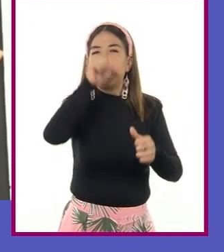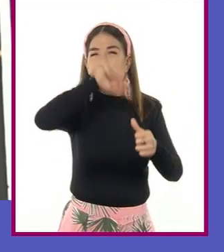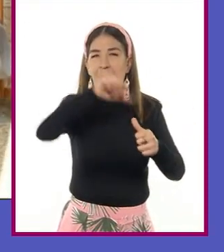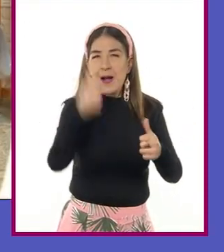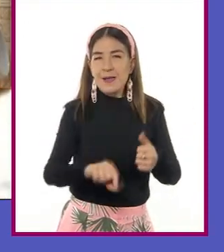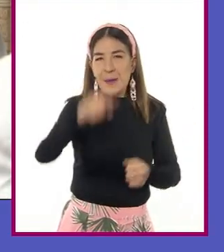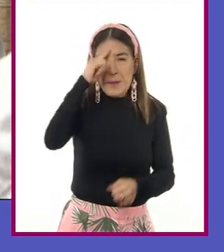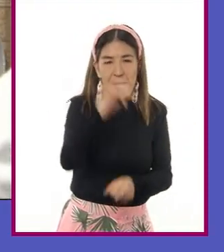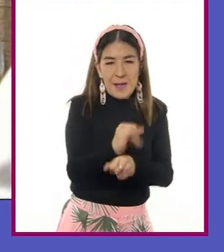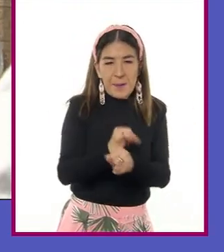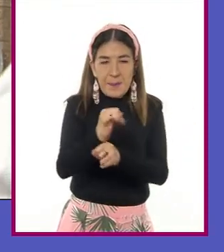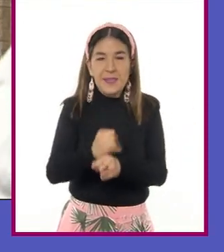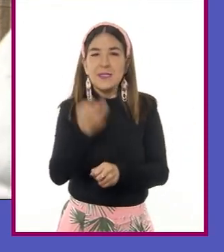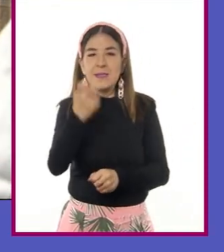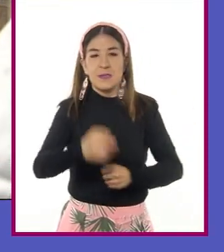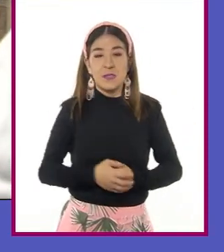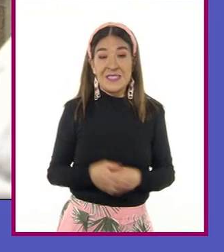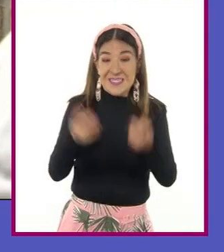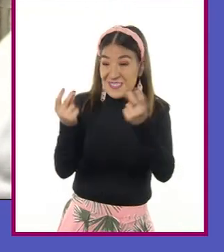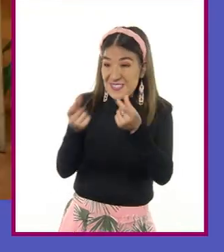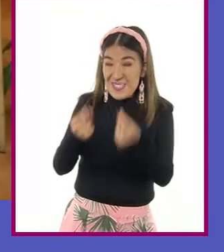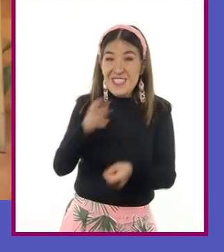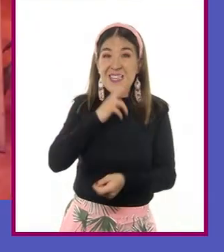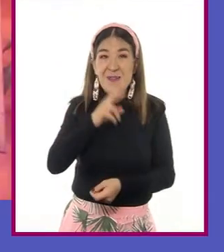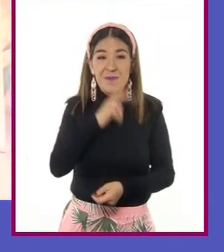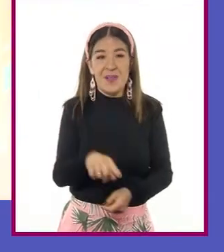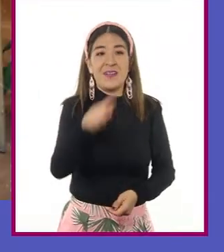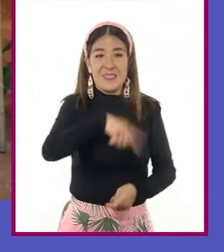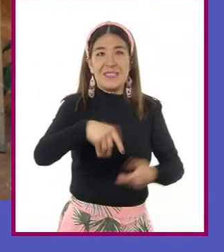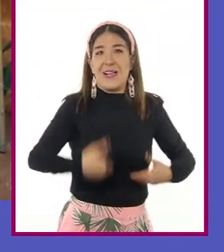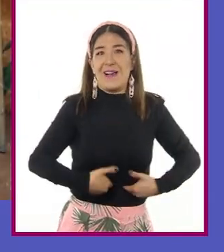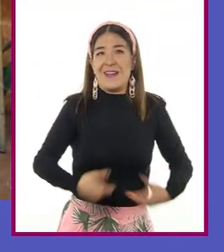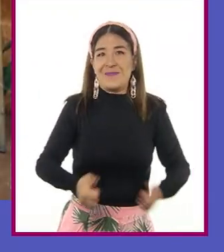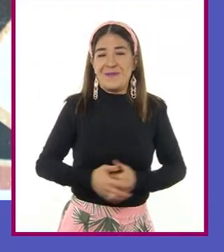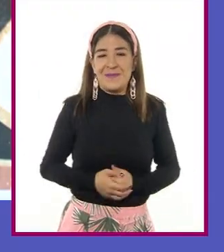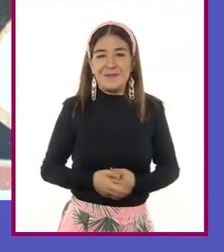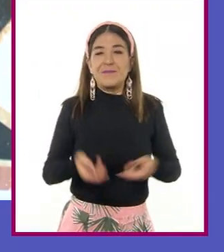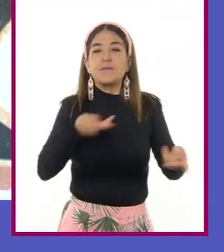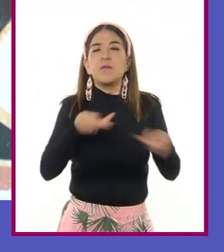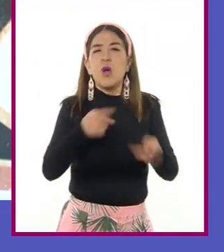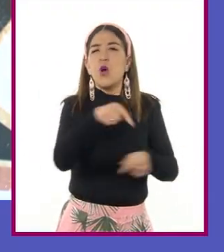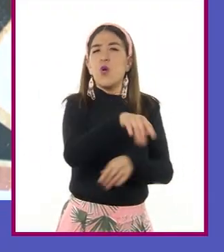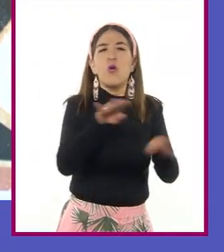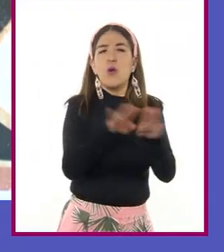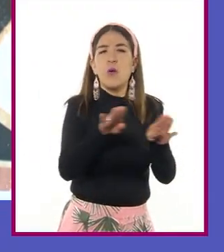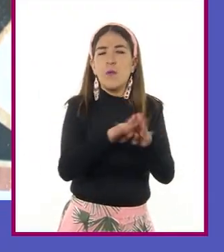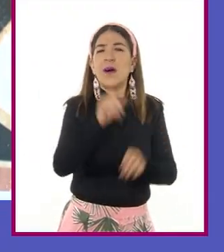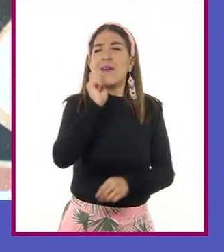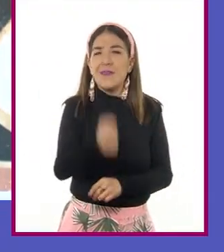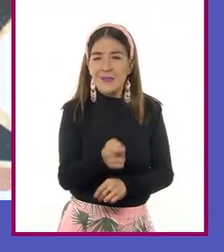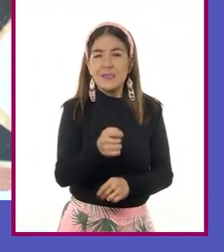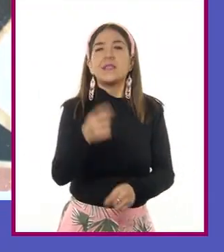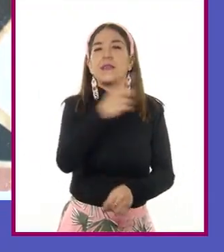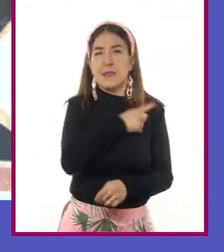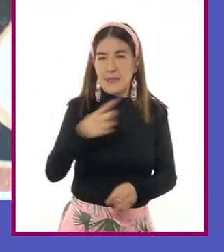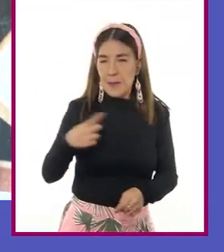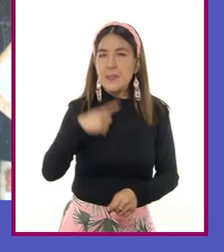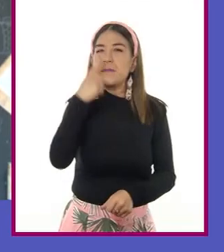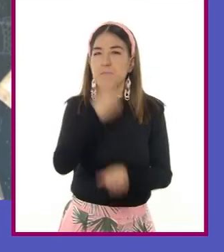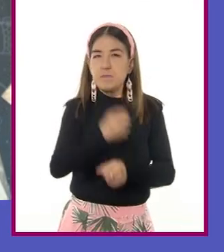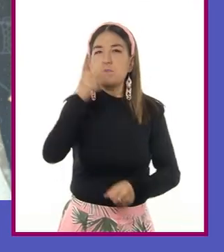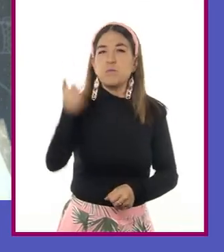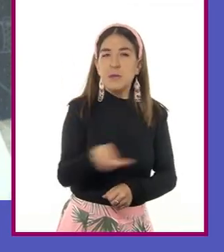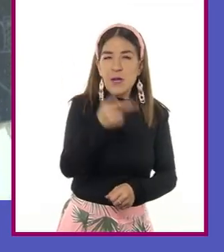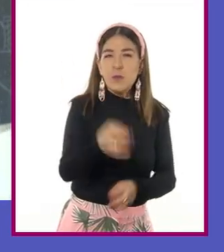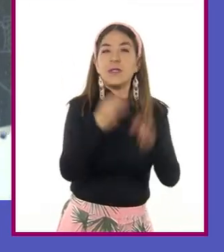Pepe, date prisa porque alguien muere de hambre. Antes de preparar este platillo debemos hacernos algunas preguntas